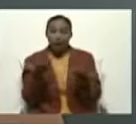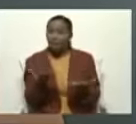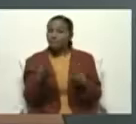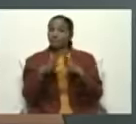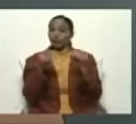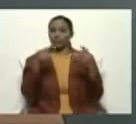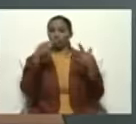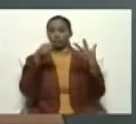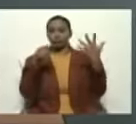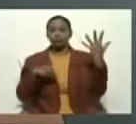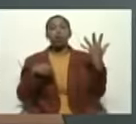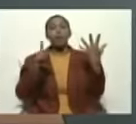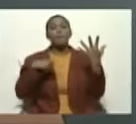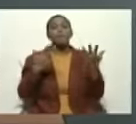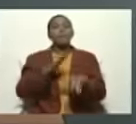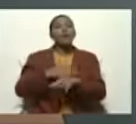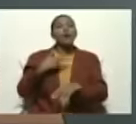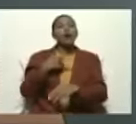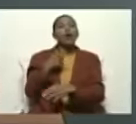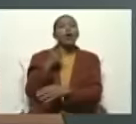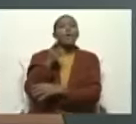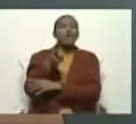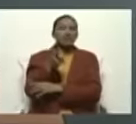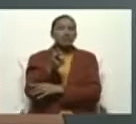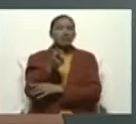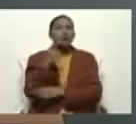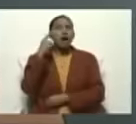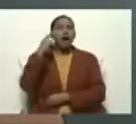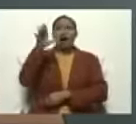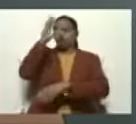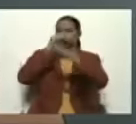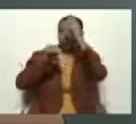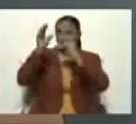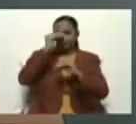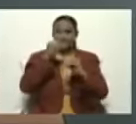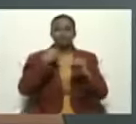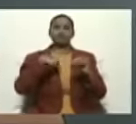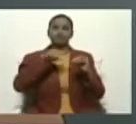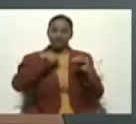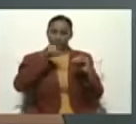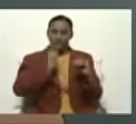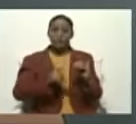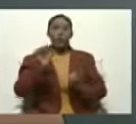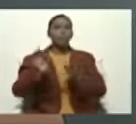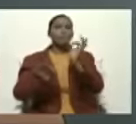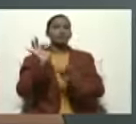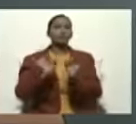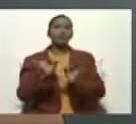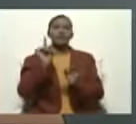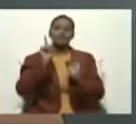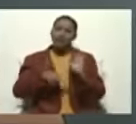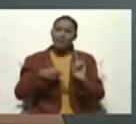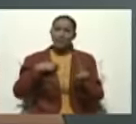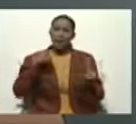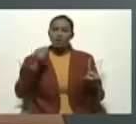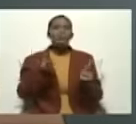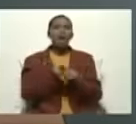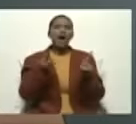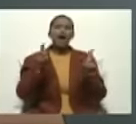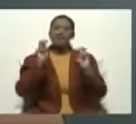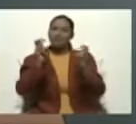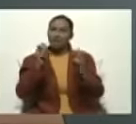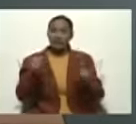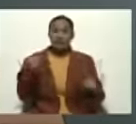obligatorio actualizar un grupo de las disposiciones normativas, sobre todo de índole procesal, que han tenido un impacto importante